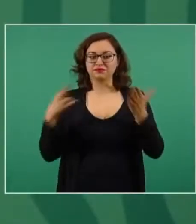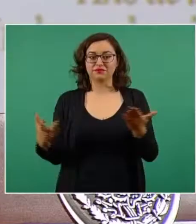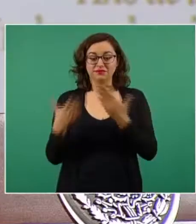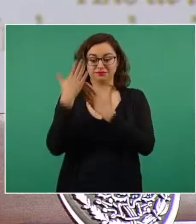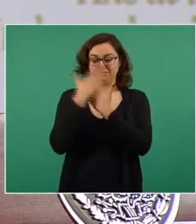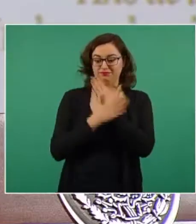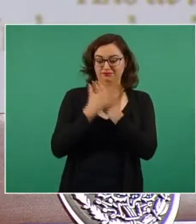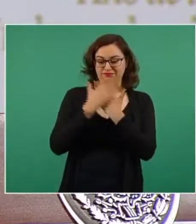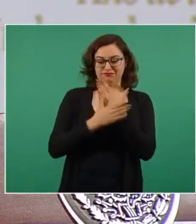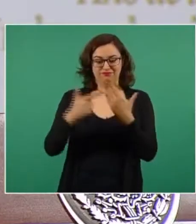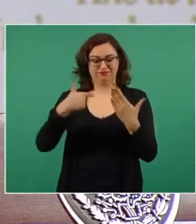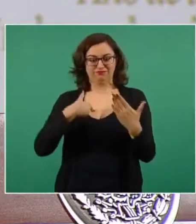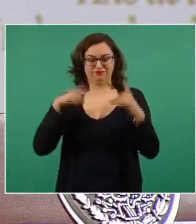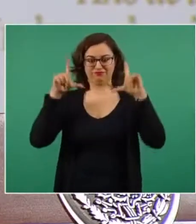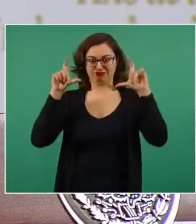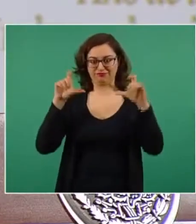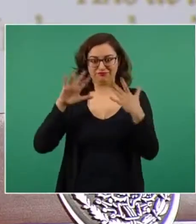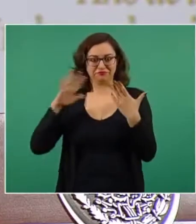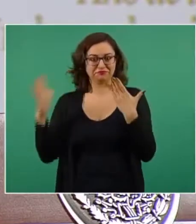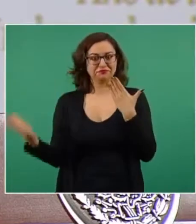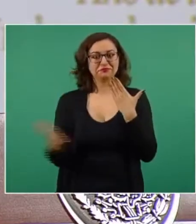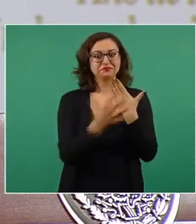portada. Hasta me sentí